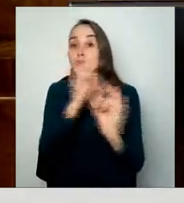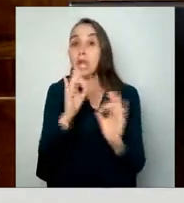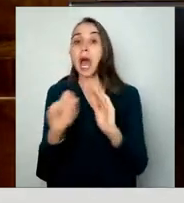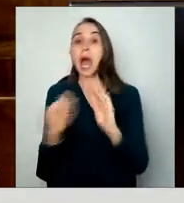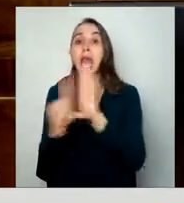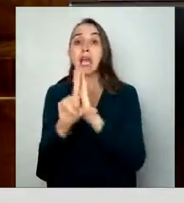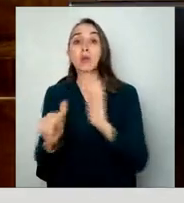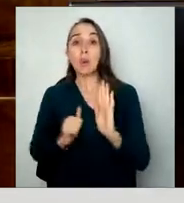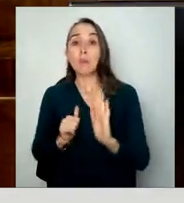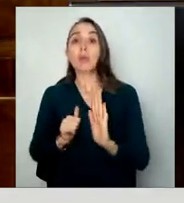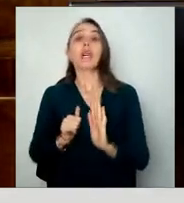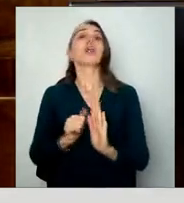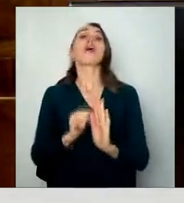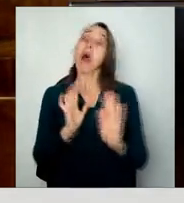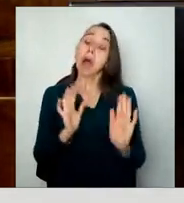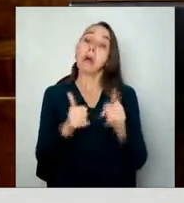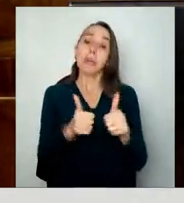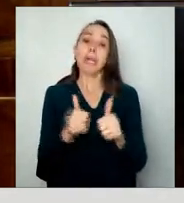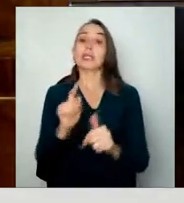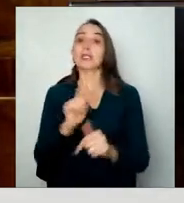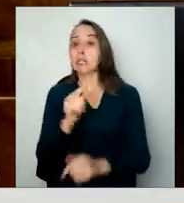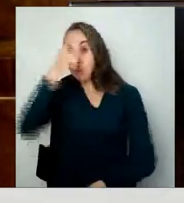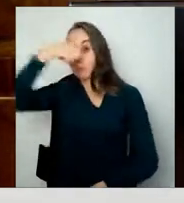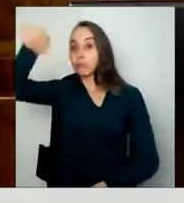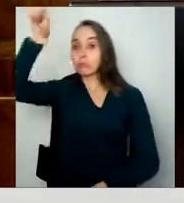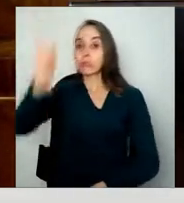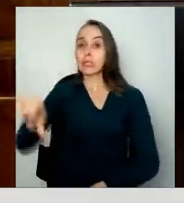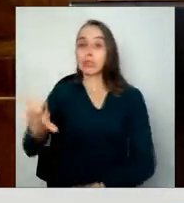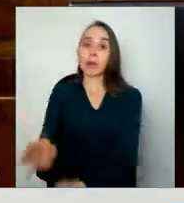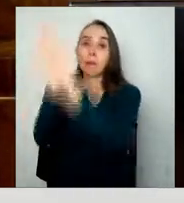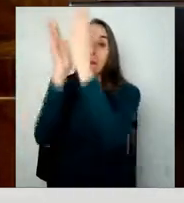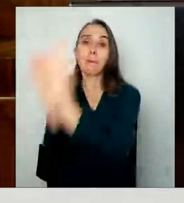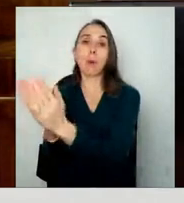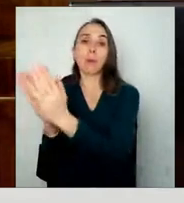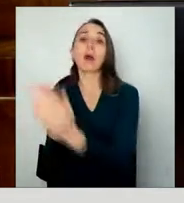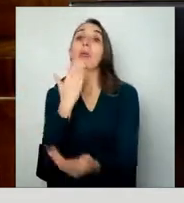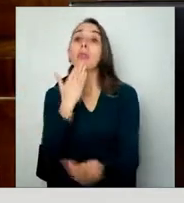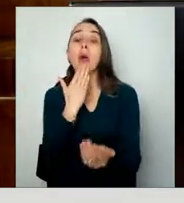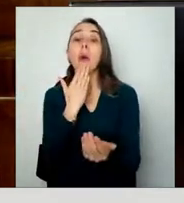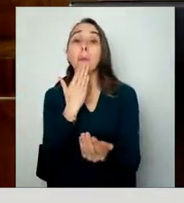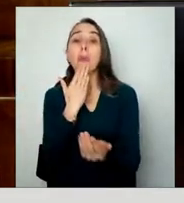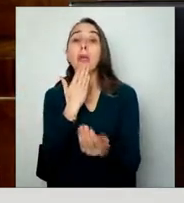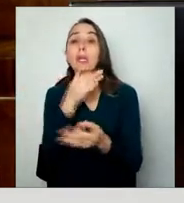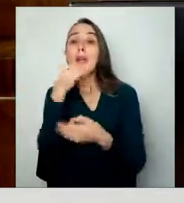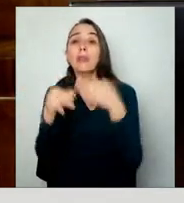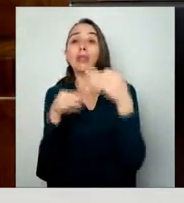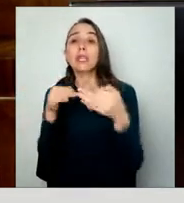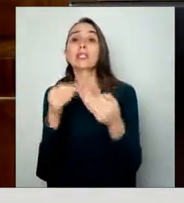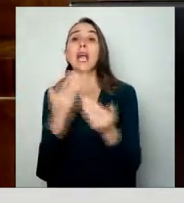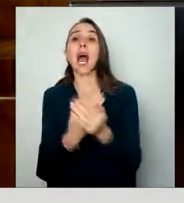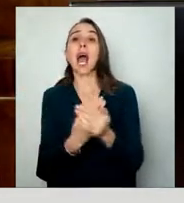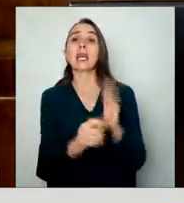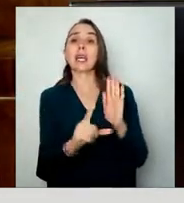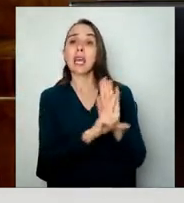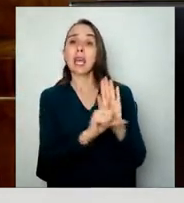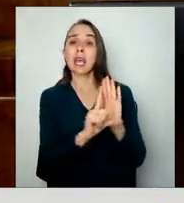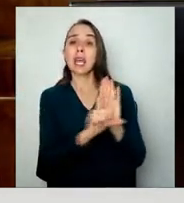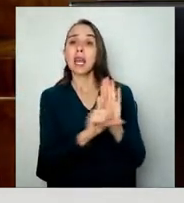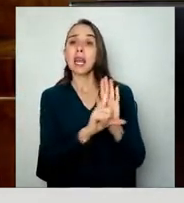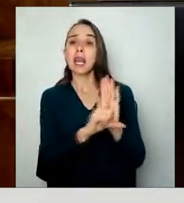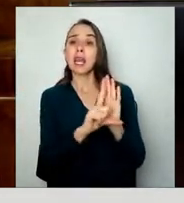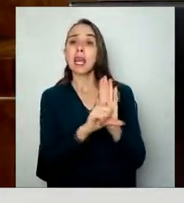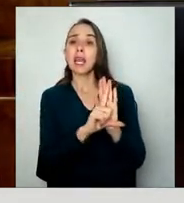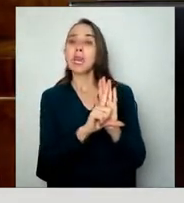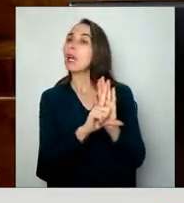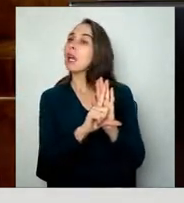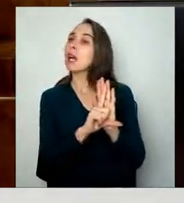sancionadas con el máximo rigor y por eso cuando hay también y se ha deducido que hay legislaciones o que está